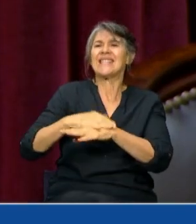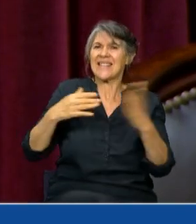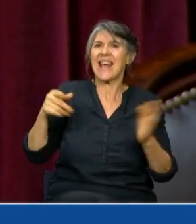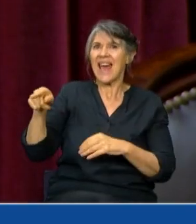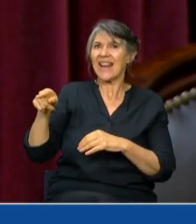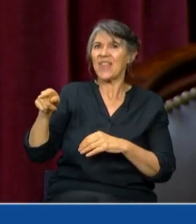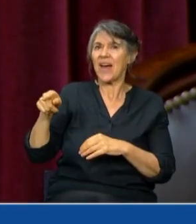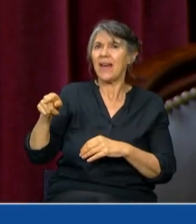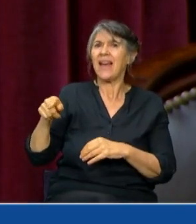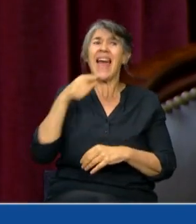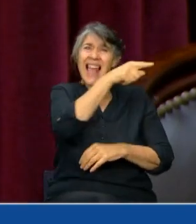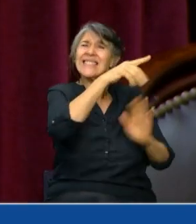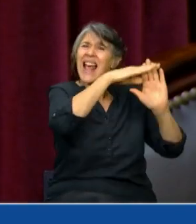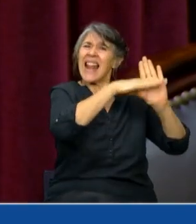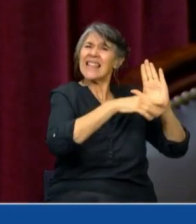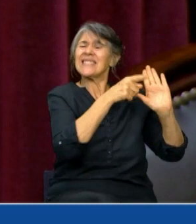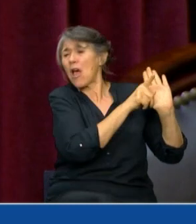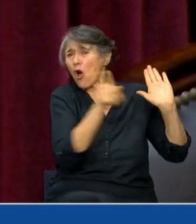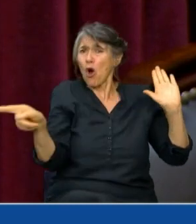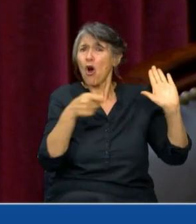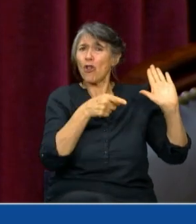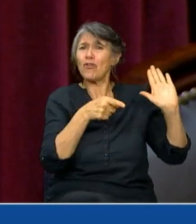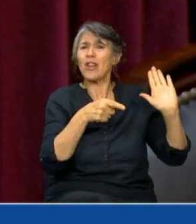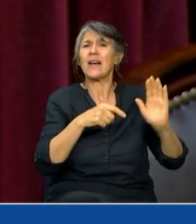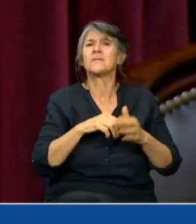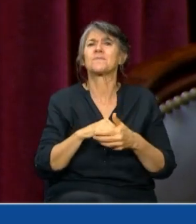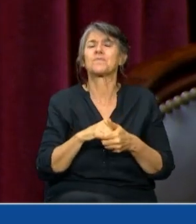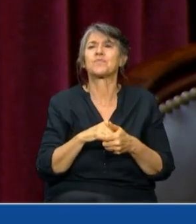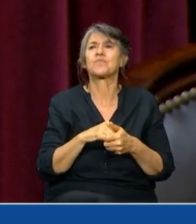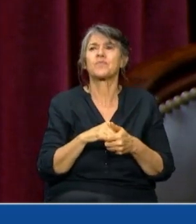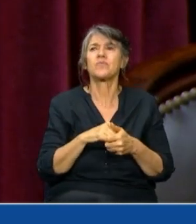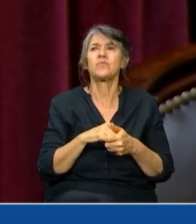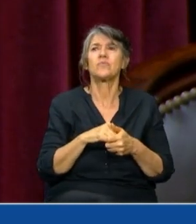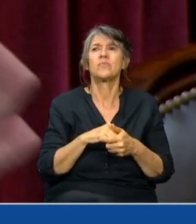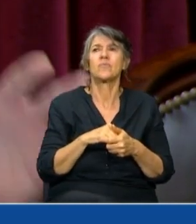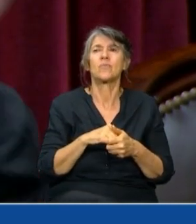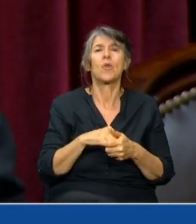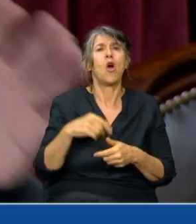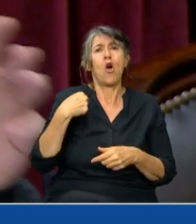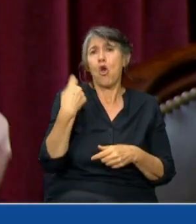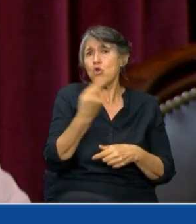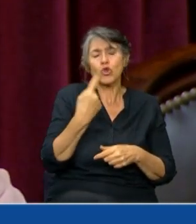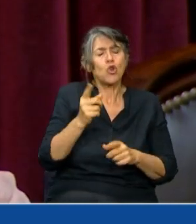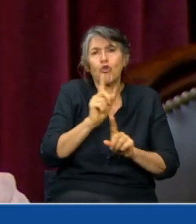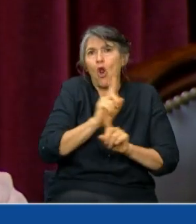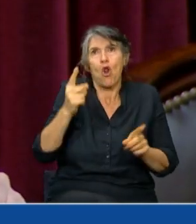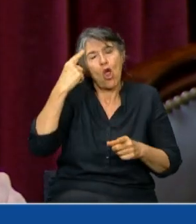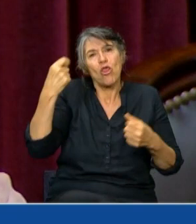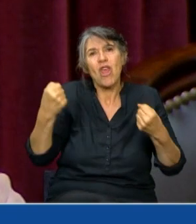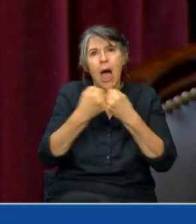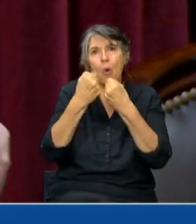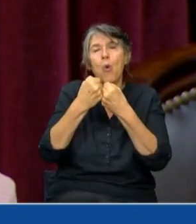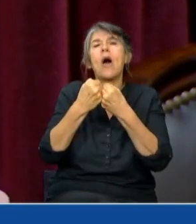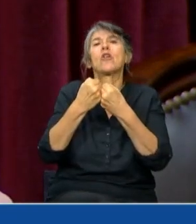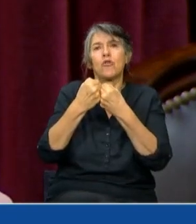atacarnos a nosotros, que claramente hemos dicho, no compartimos los ataques